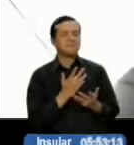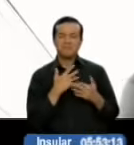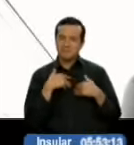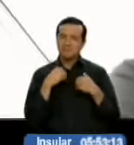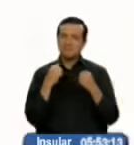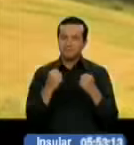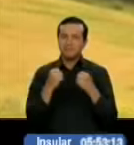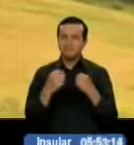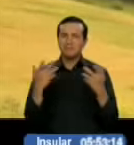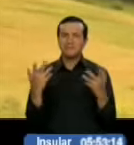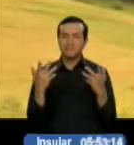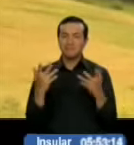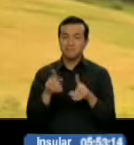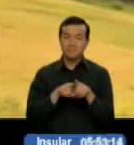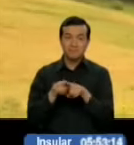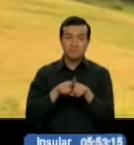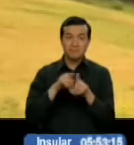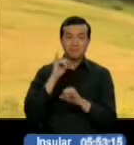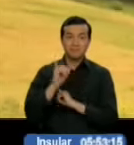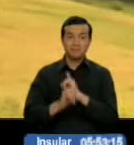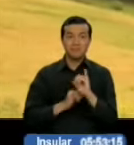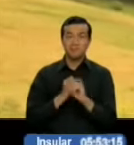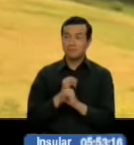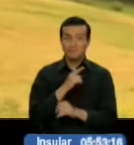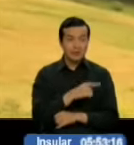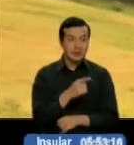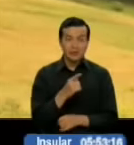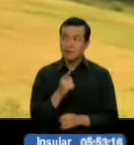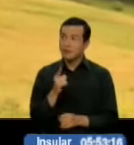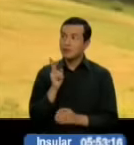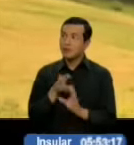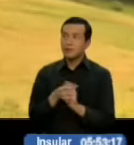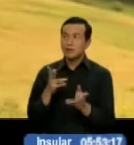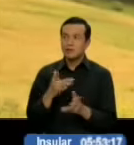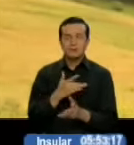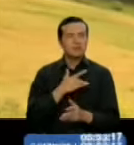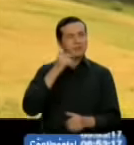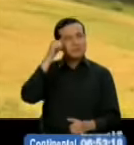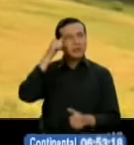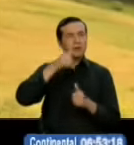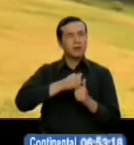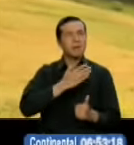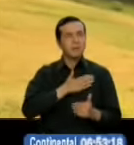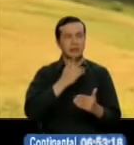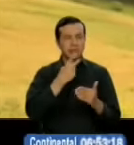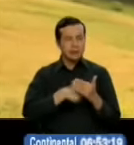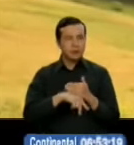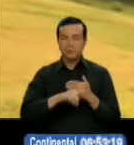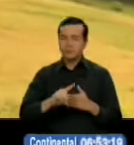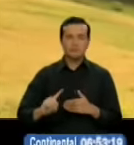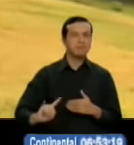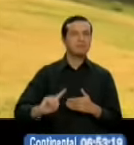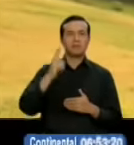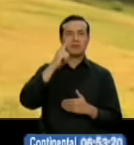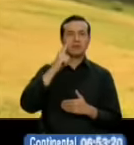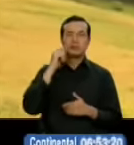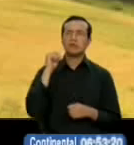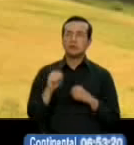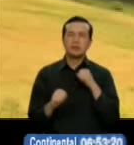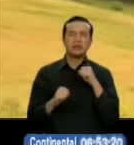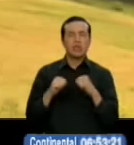fuerzas. Y en una carrera internacional donde no están ellos, creo que recuerdo eso, lo primero que se me viene a la mente cuando ya no